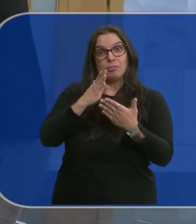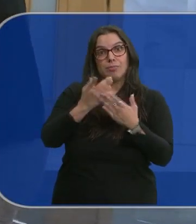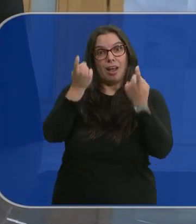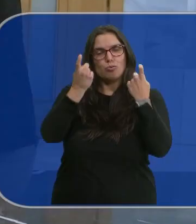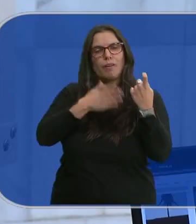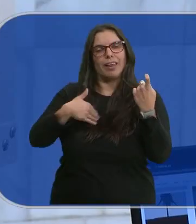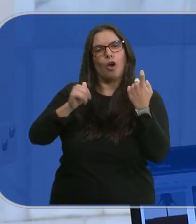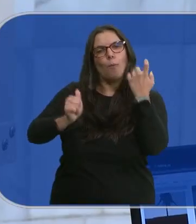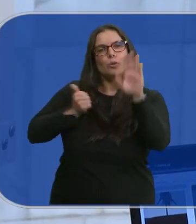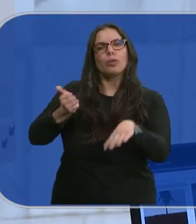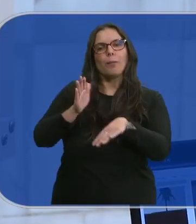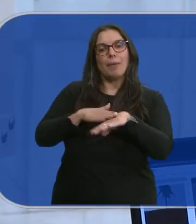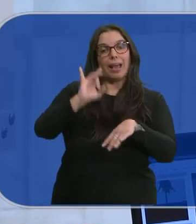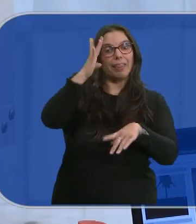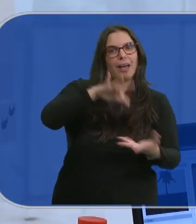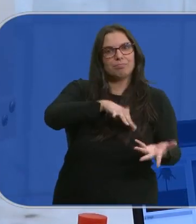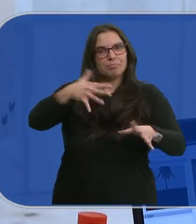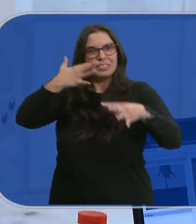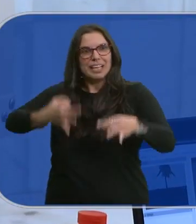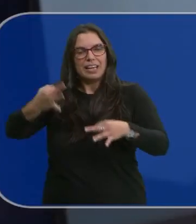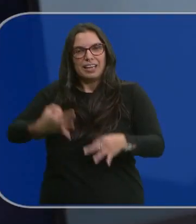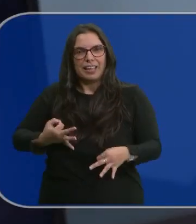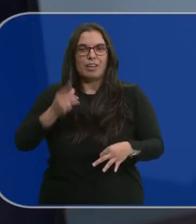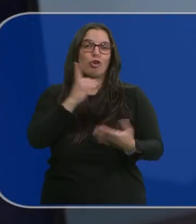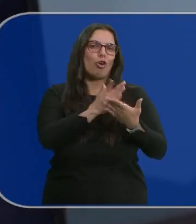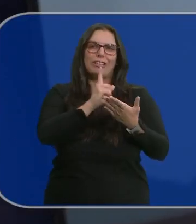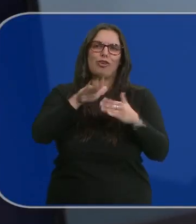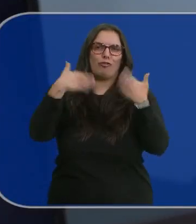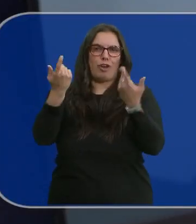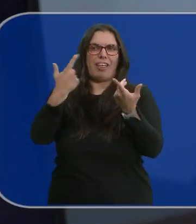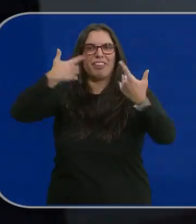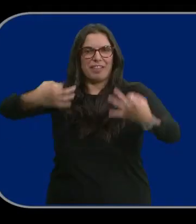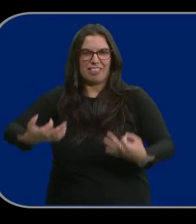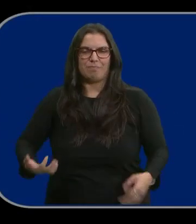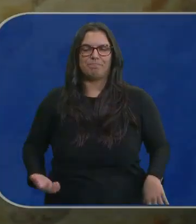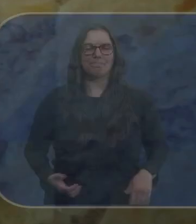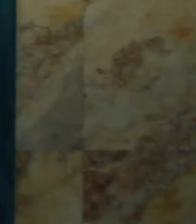una oportunidad para desarrollar sus ideas más allá de las aulas.